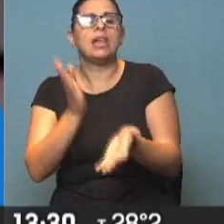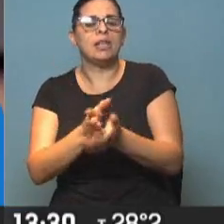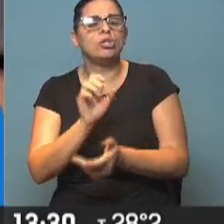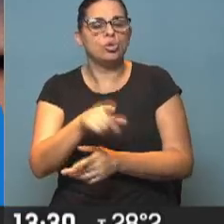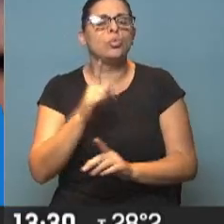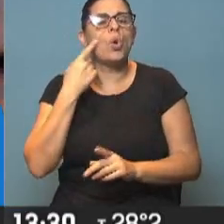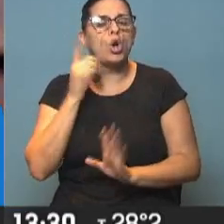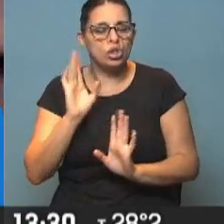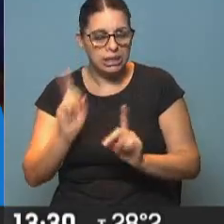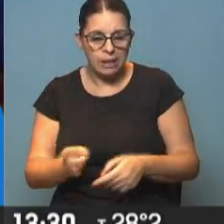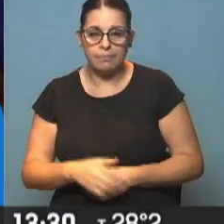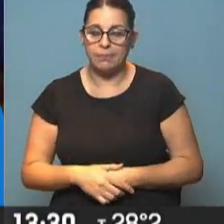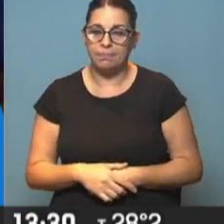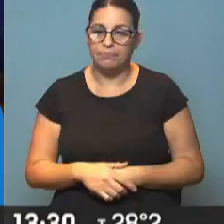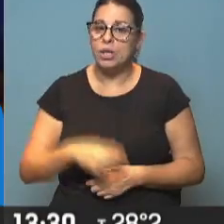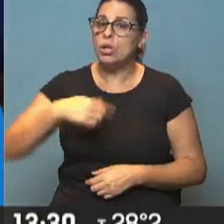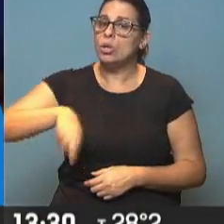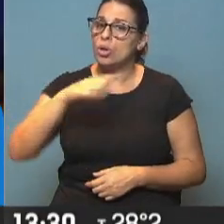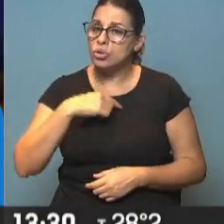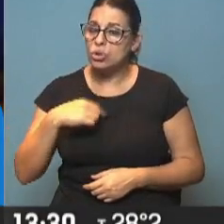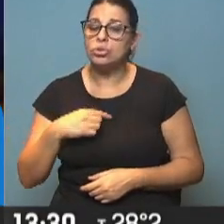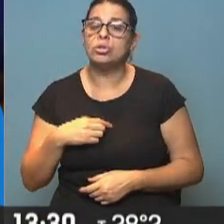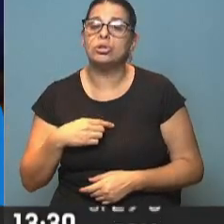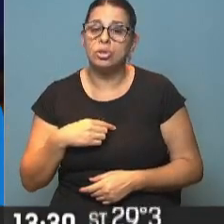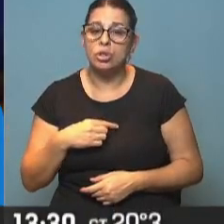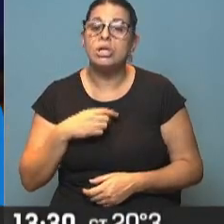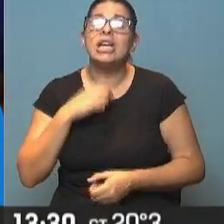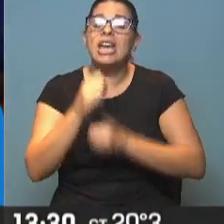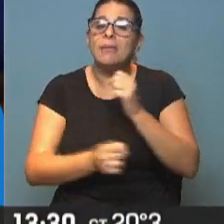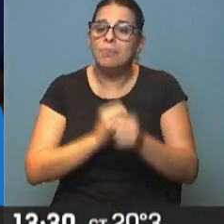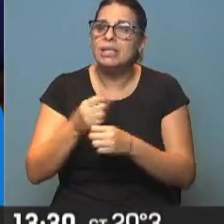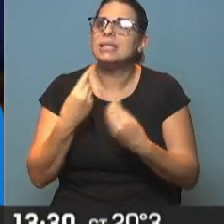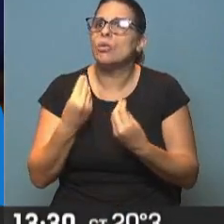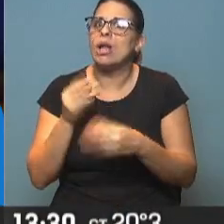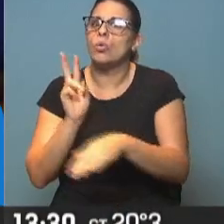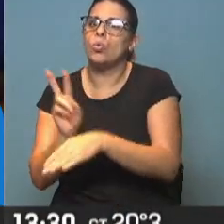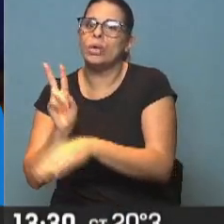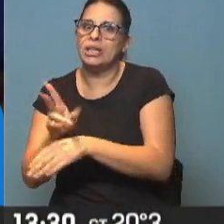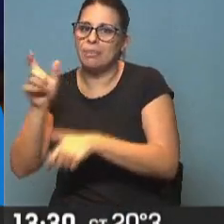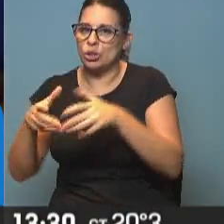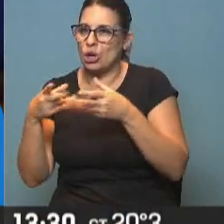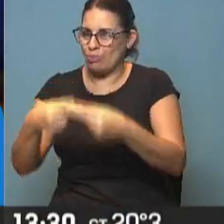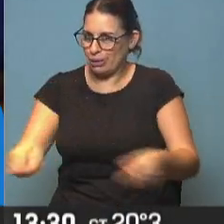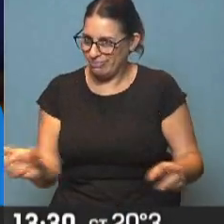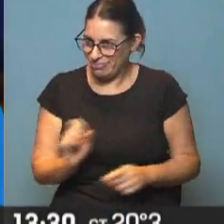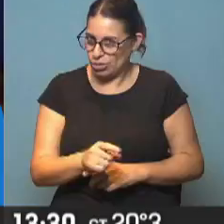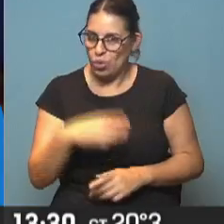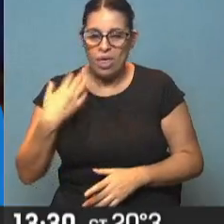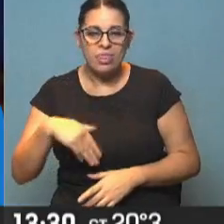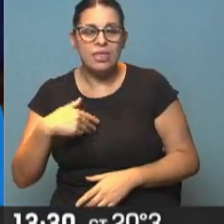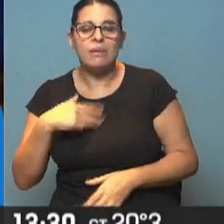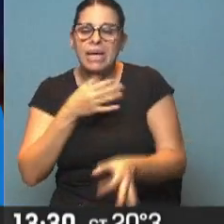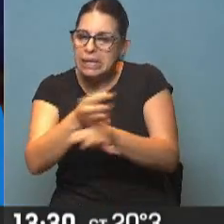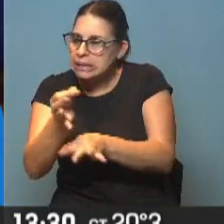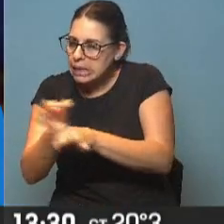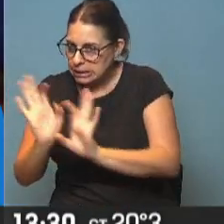partiendo de la premisa que nosotros confiamos que no hay mejor cosa para un proveedor que cuidar a su cliente al consumidor entonces hay que mentalizar lo